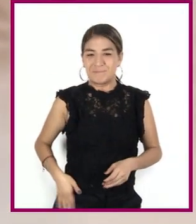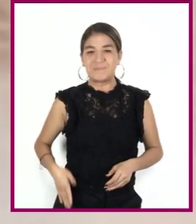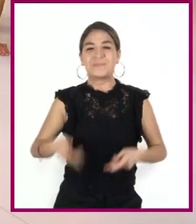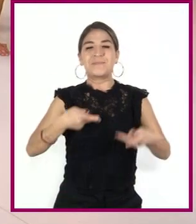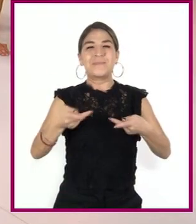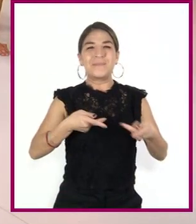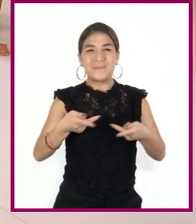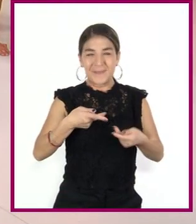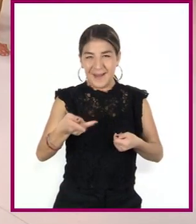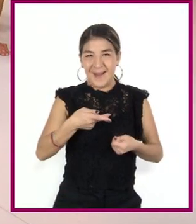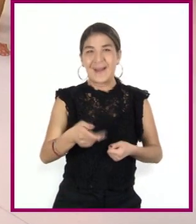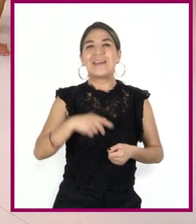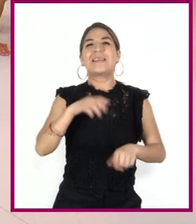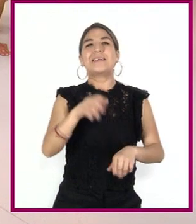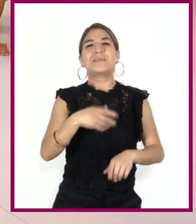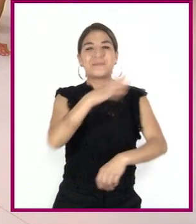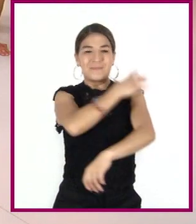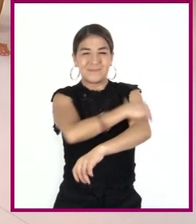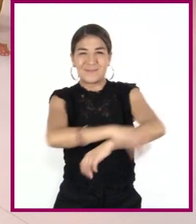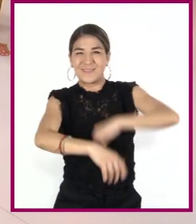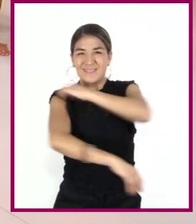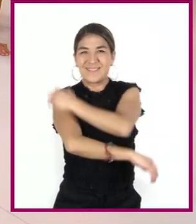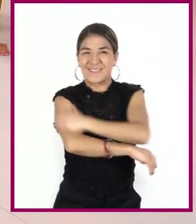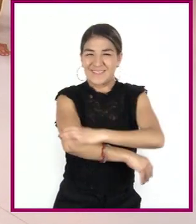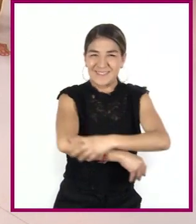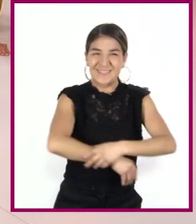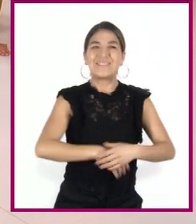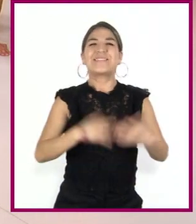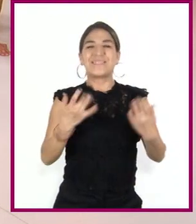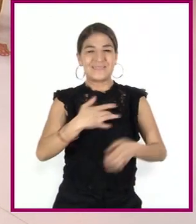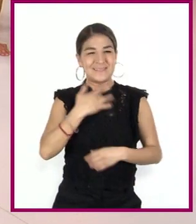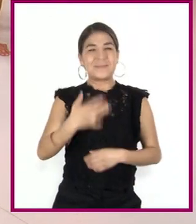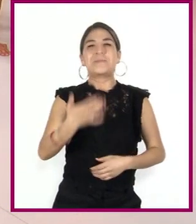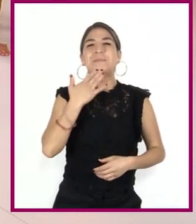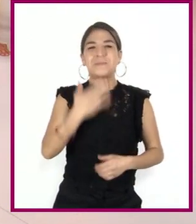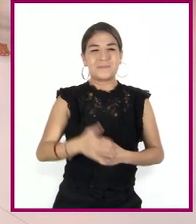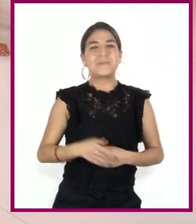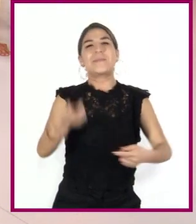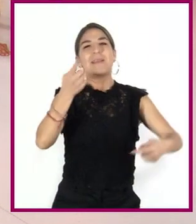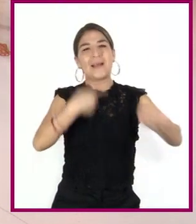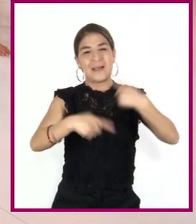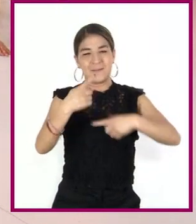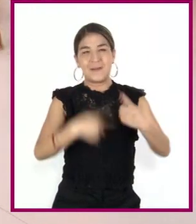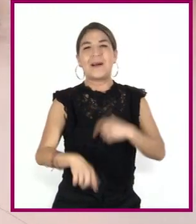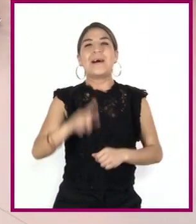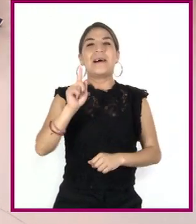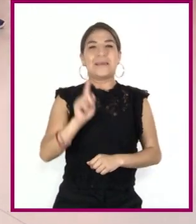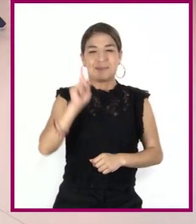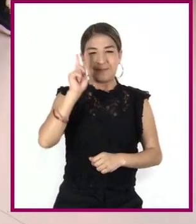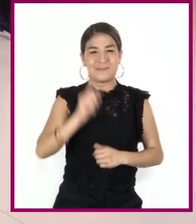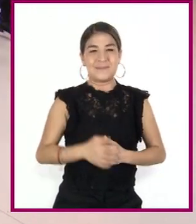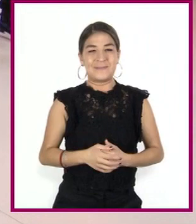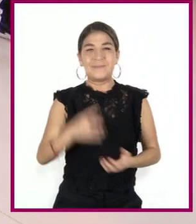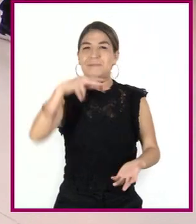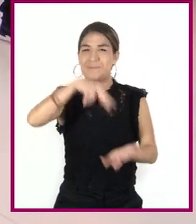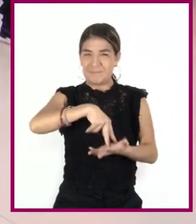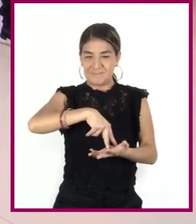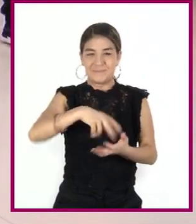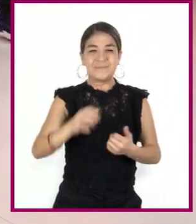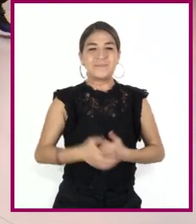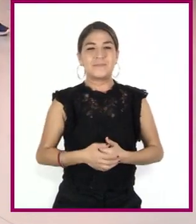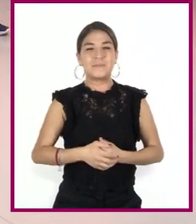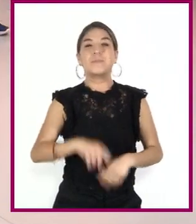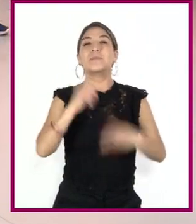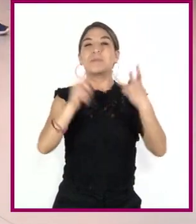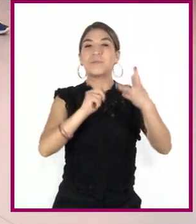brazos. Exactamente. En los hombros. En los hombros. Muy bien. Cambio. Arriba. El tercer ejercicio, ¿quién